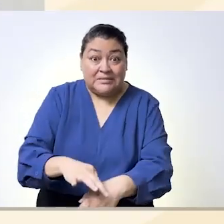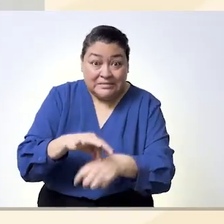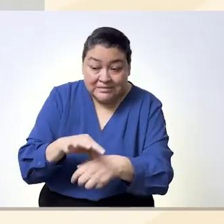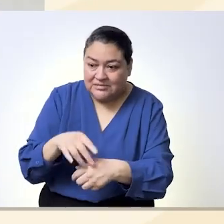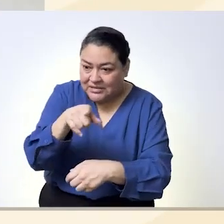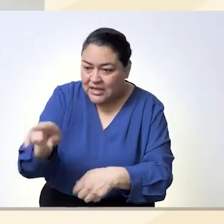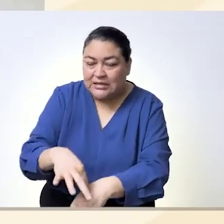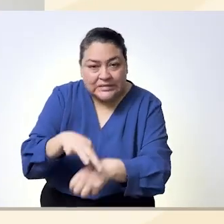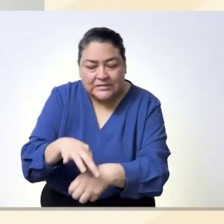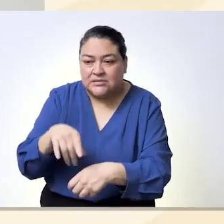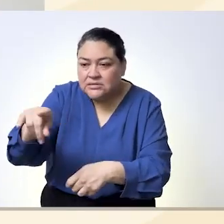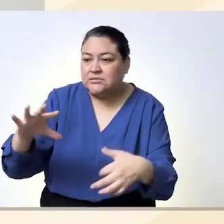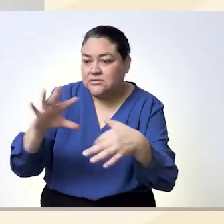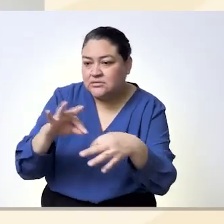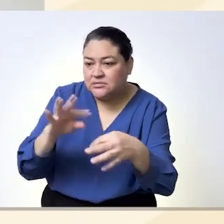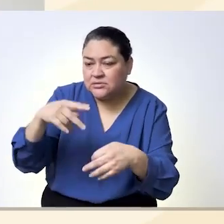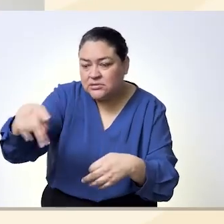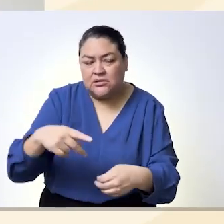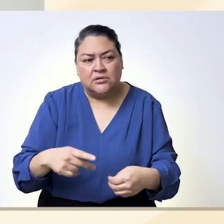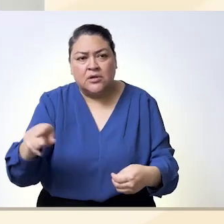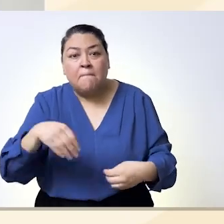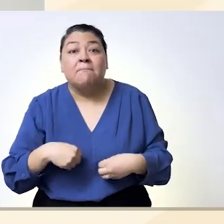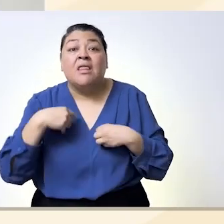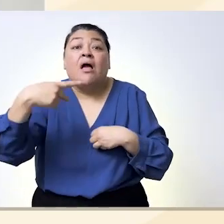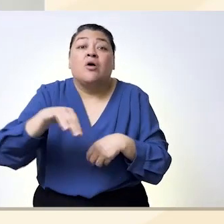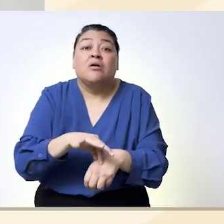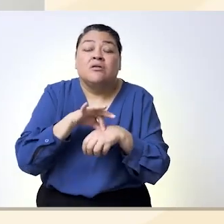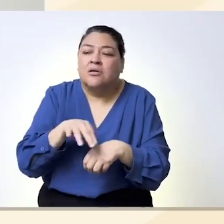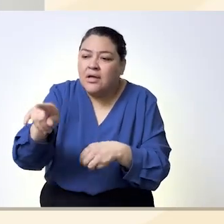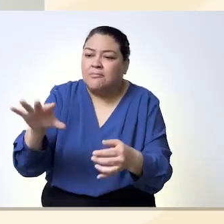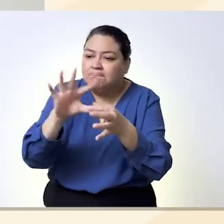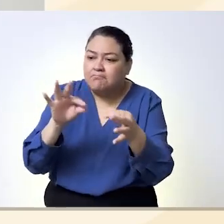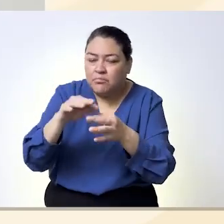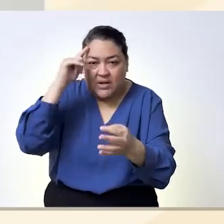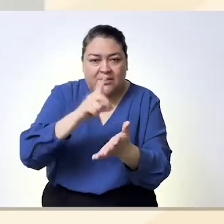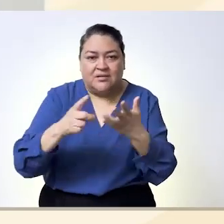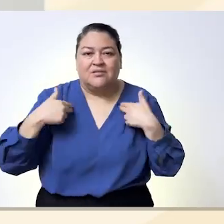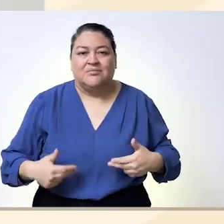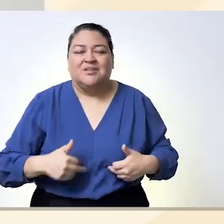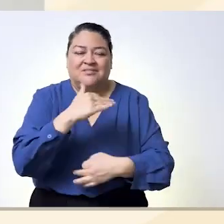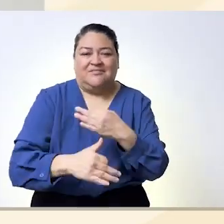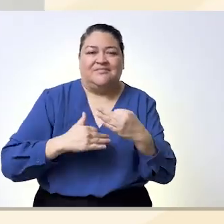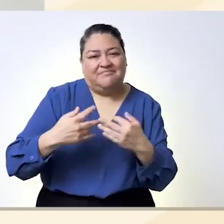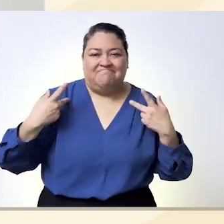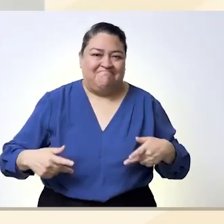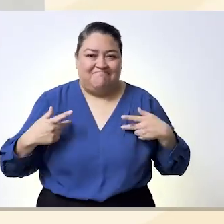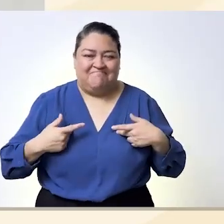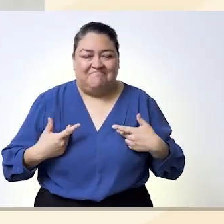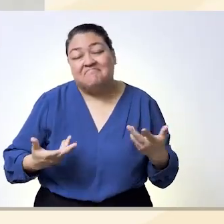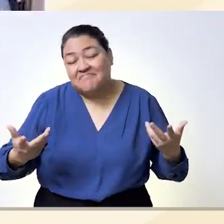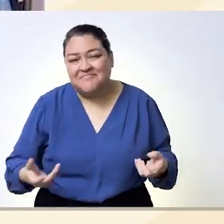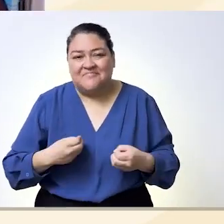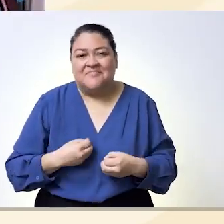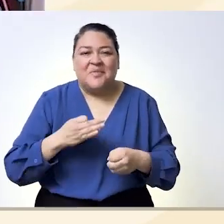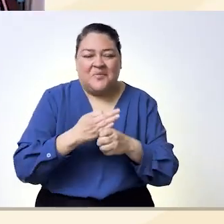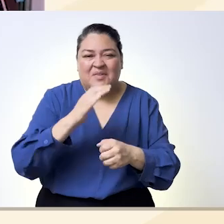que está luchando cotidianamente por generar los derechos humanos de todas, todos y de todes. Finalmente, antes de despedirnos, ¿en dónde las podemos encontrar?